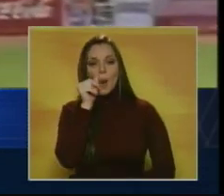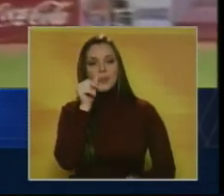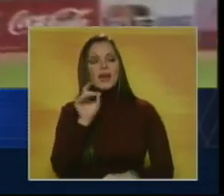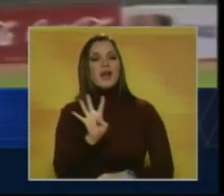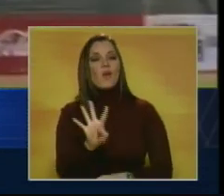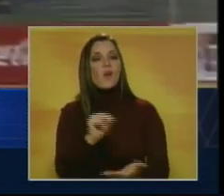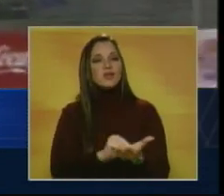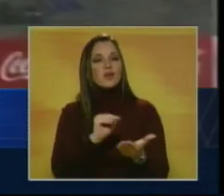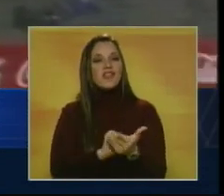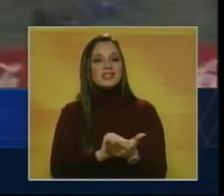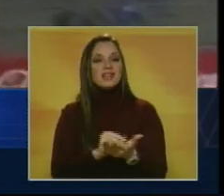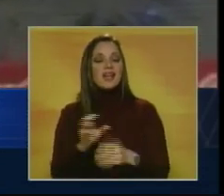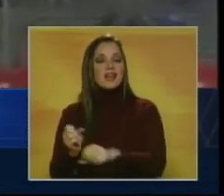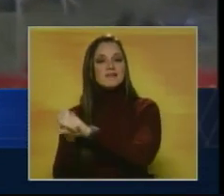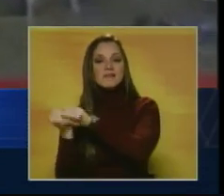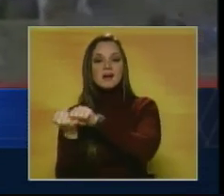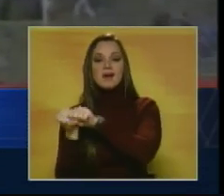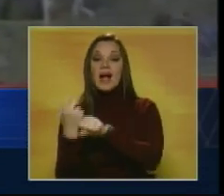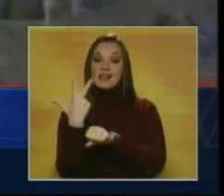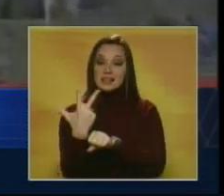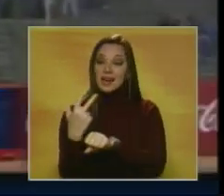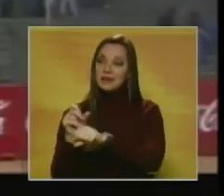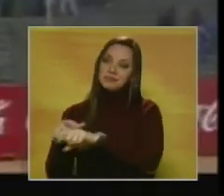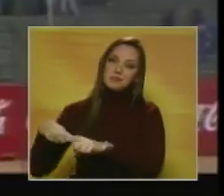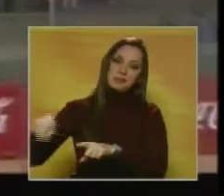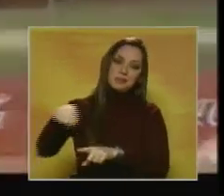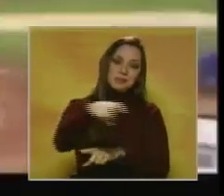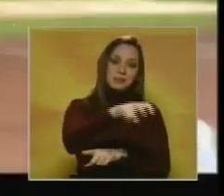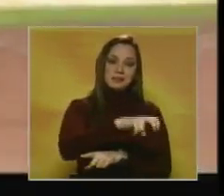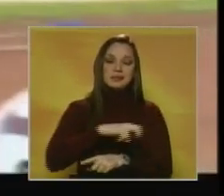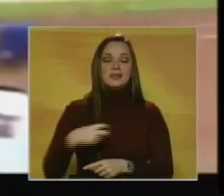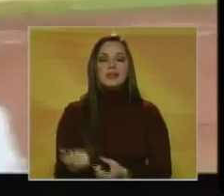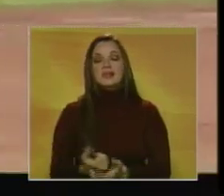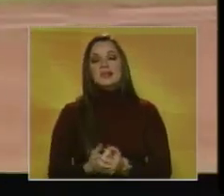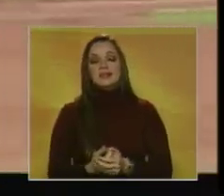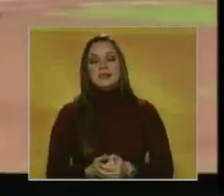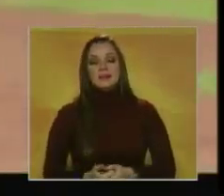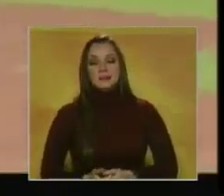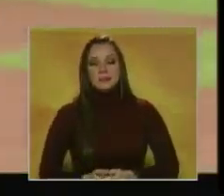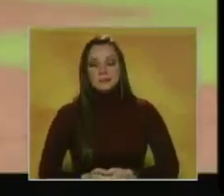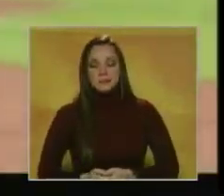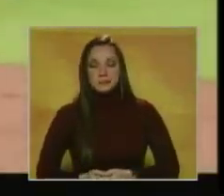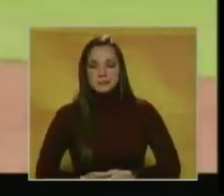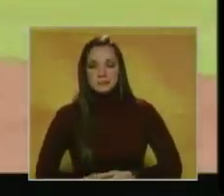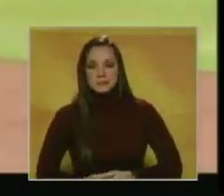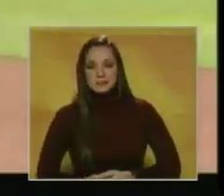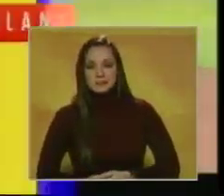acerca de la campaña, carrera impulsada y anotada. Ganó Luis Piña, perdió José Ascanio y salvó James Hoyt.